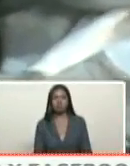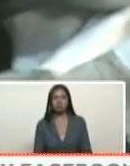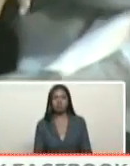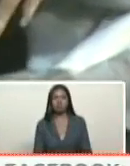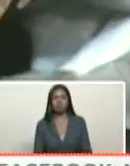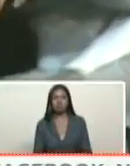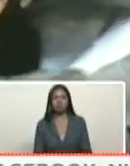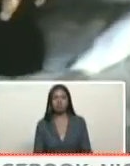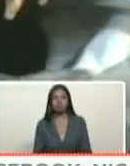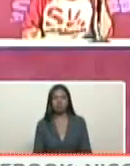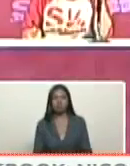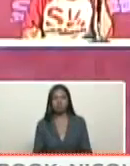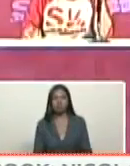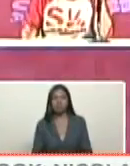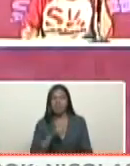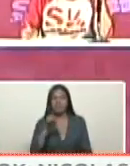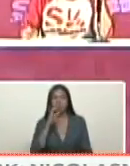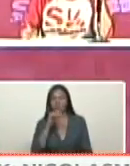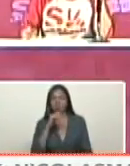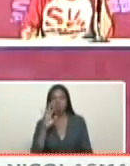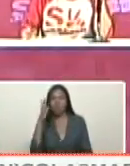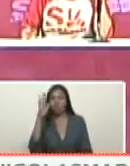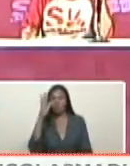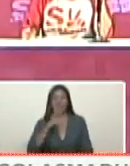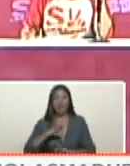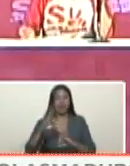De eso no tengan duda ustedes.